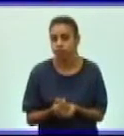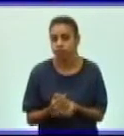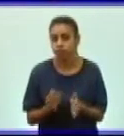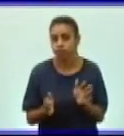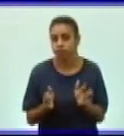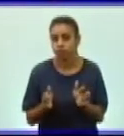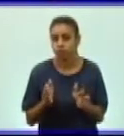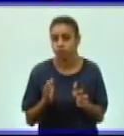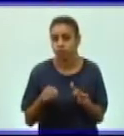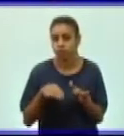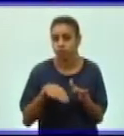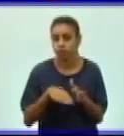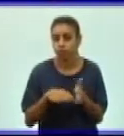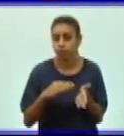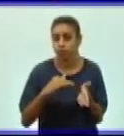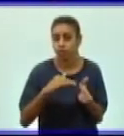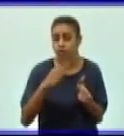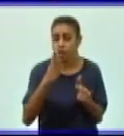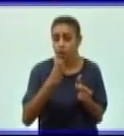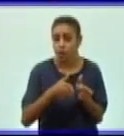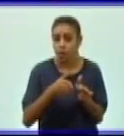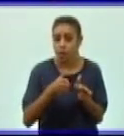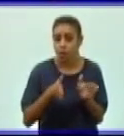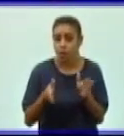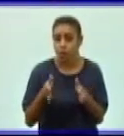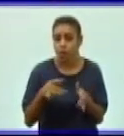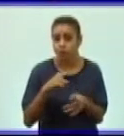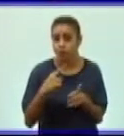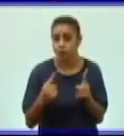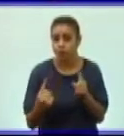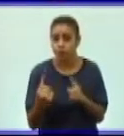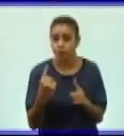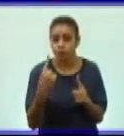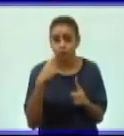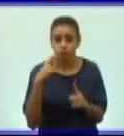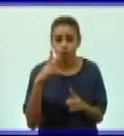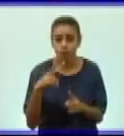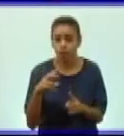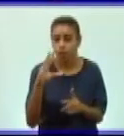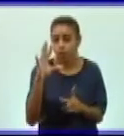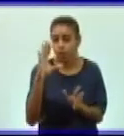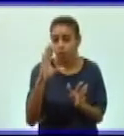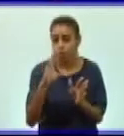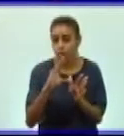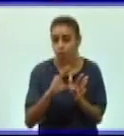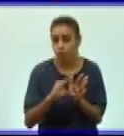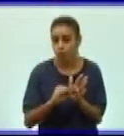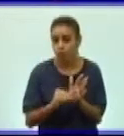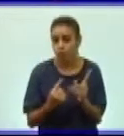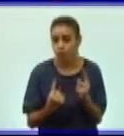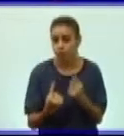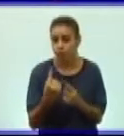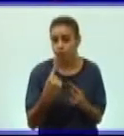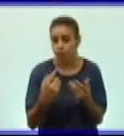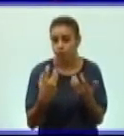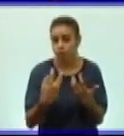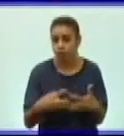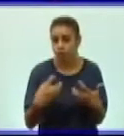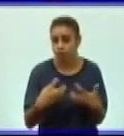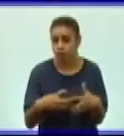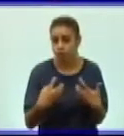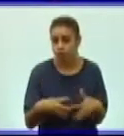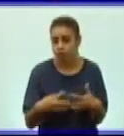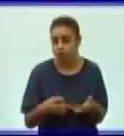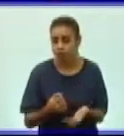en intermedio, como también anualmente en cada quinquenio se viene disminuyendo considerablemente cada una de estas producciones. Y la producción